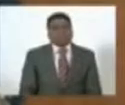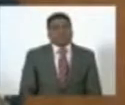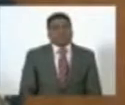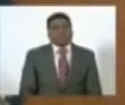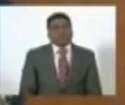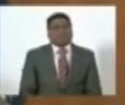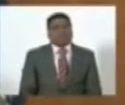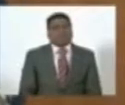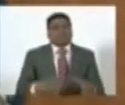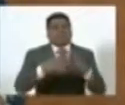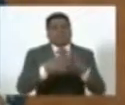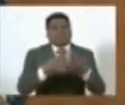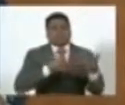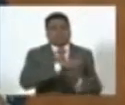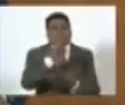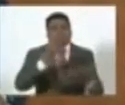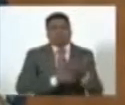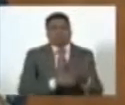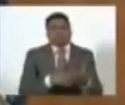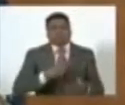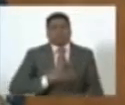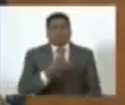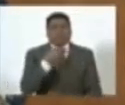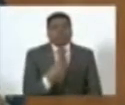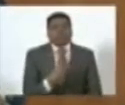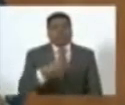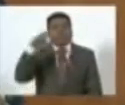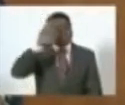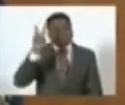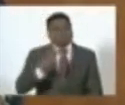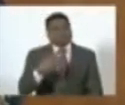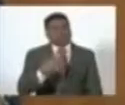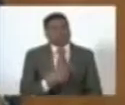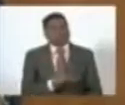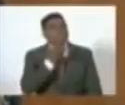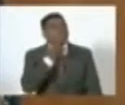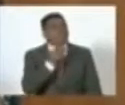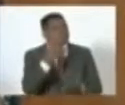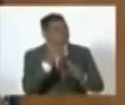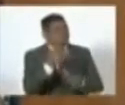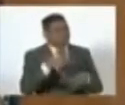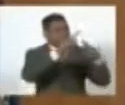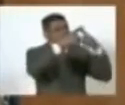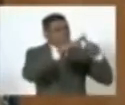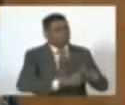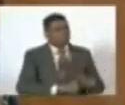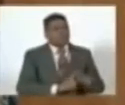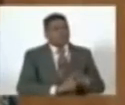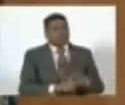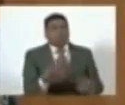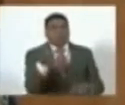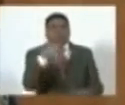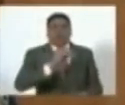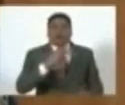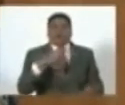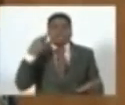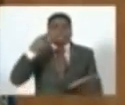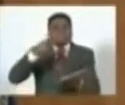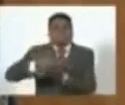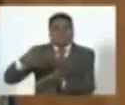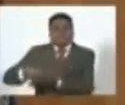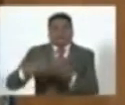a nivel per cápita. Pudiéramos decir es el país, si lo calculáramos así, que ha cancelado más compromisos